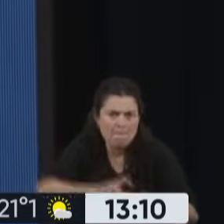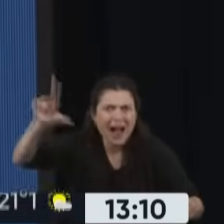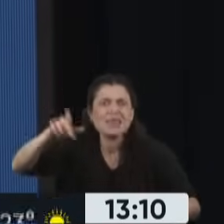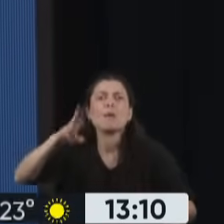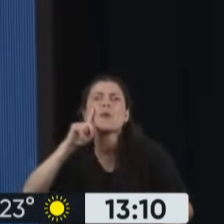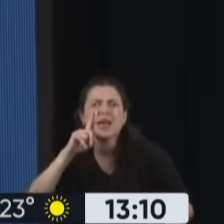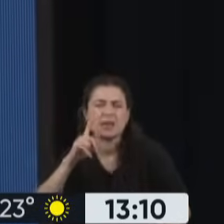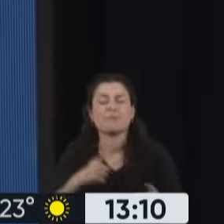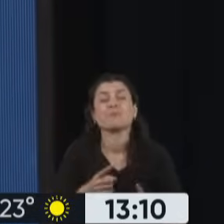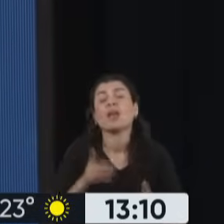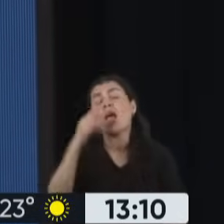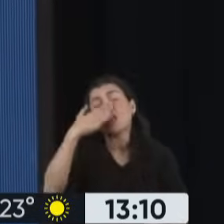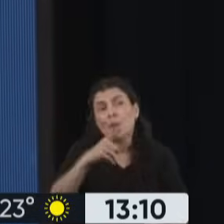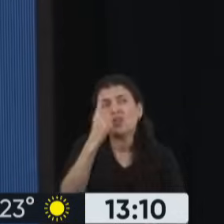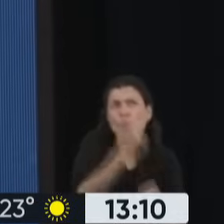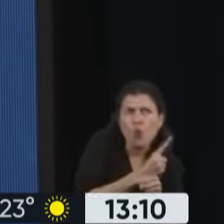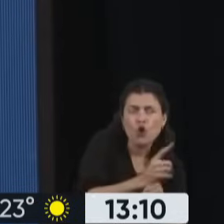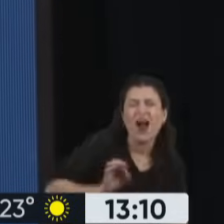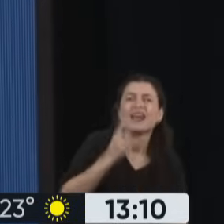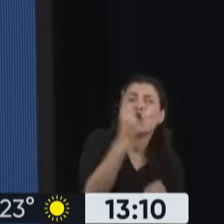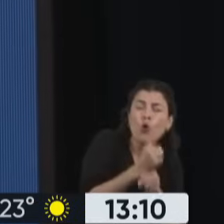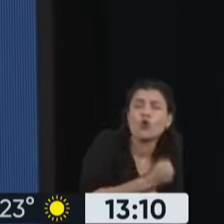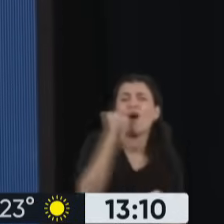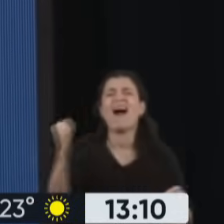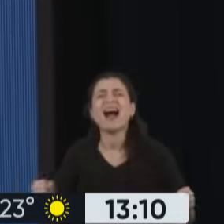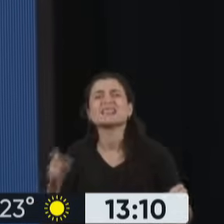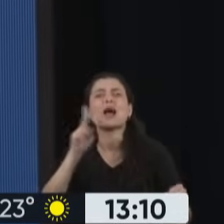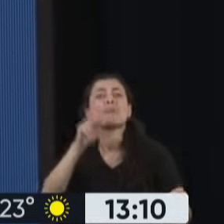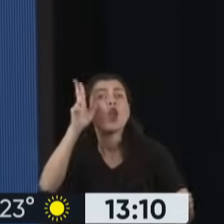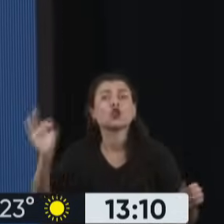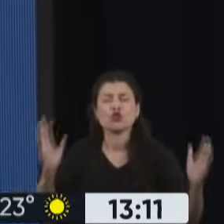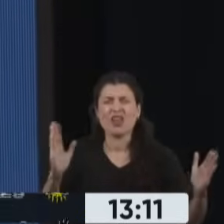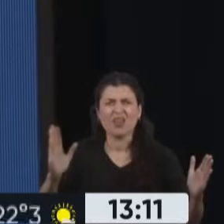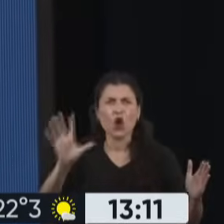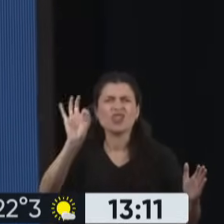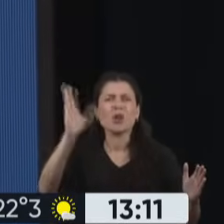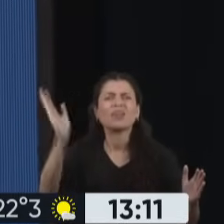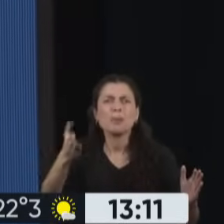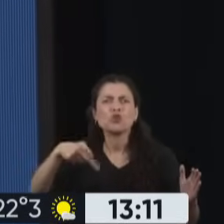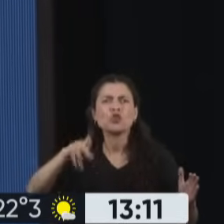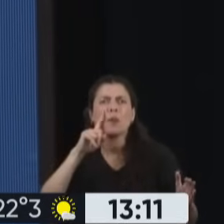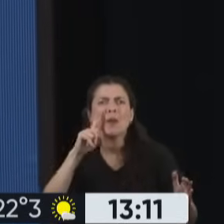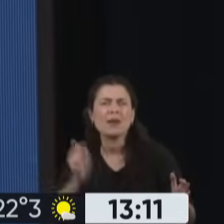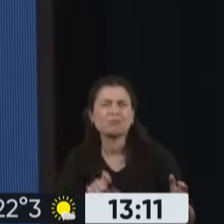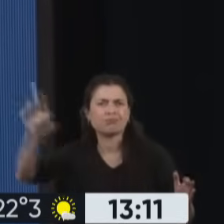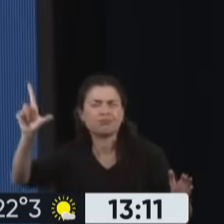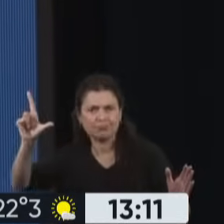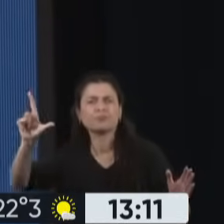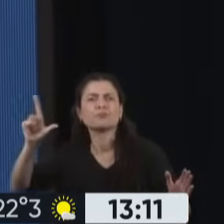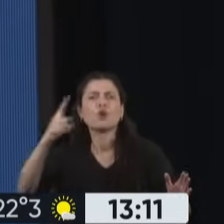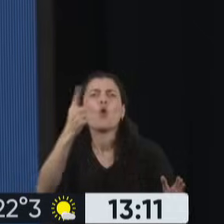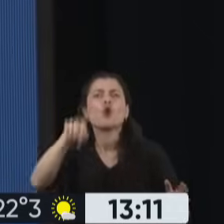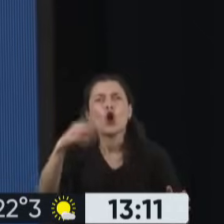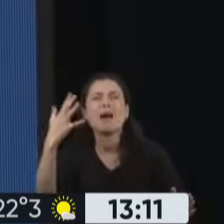va del año 1 al 1800, solo subió 50%, es decir, se multiplicó por 1,5, y